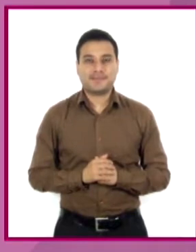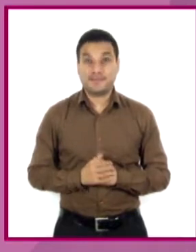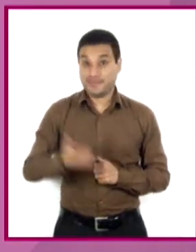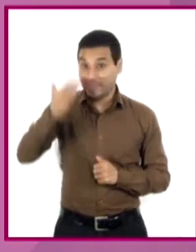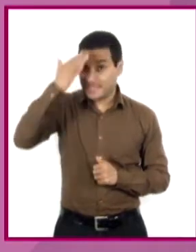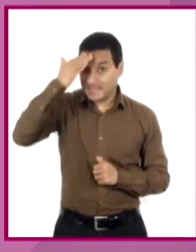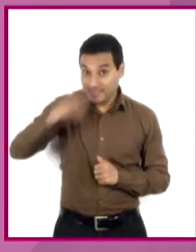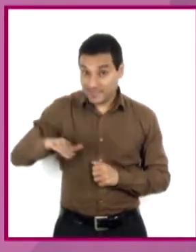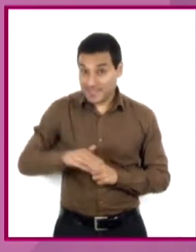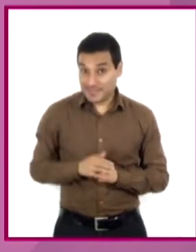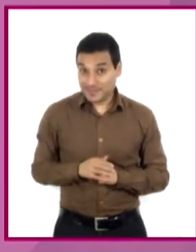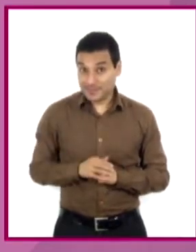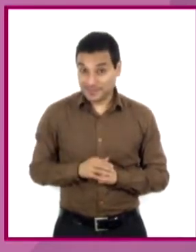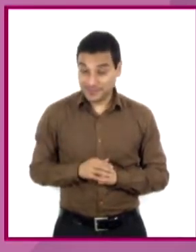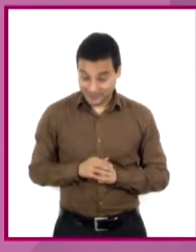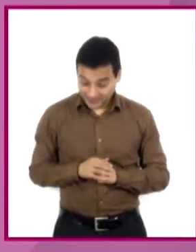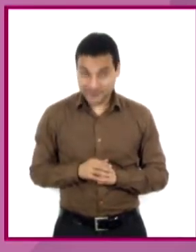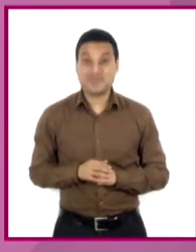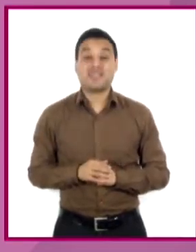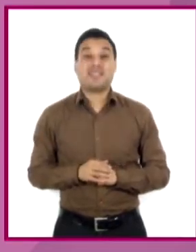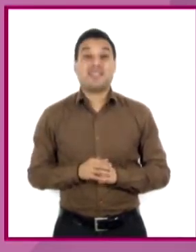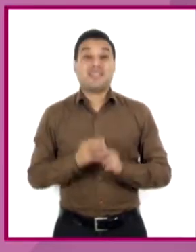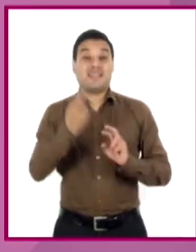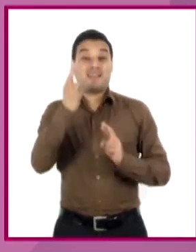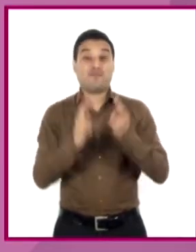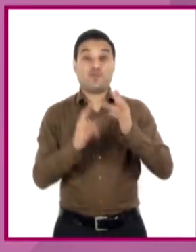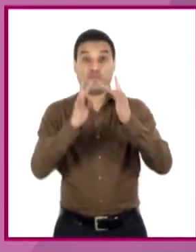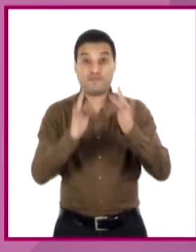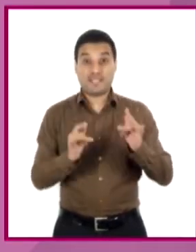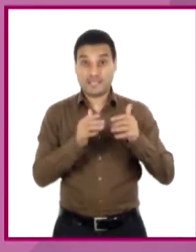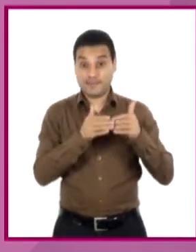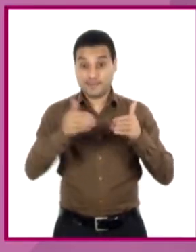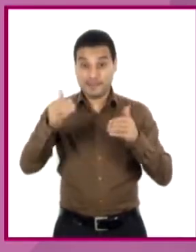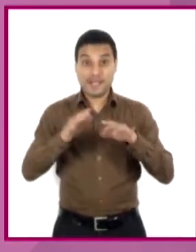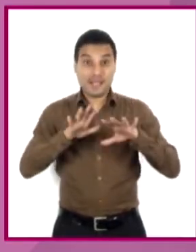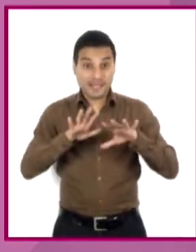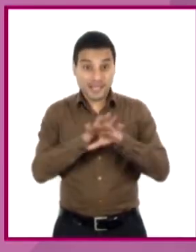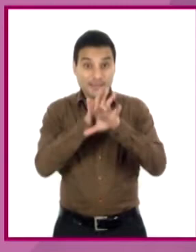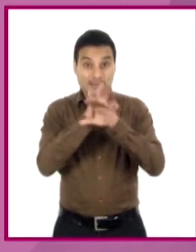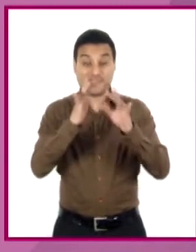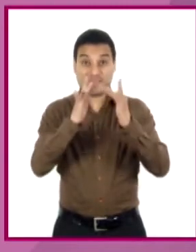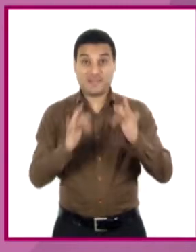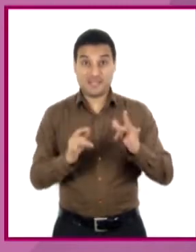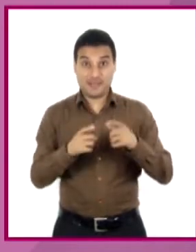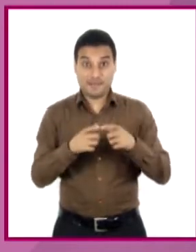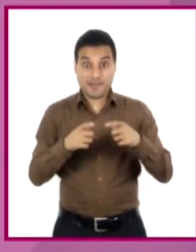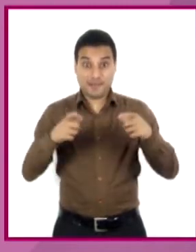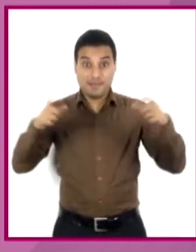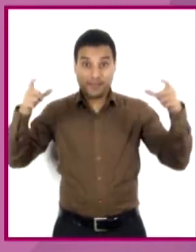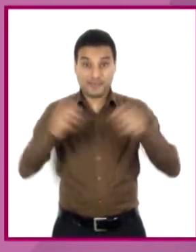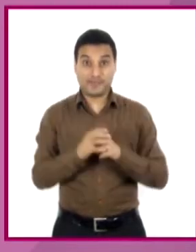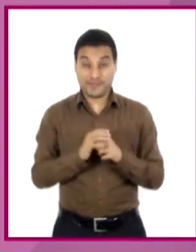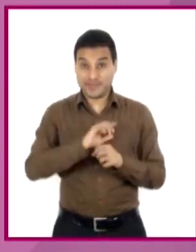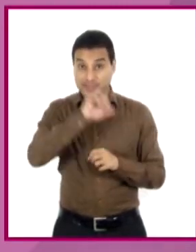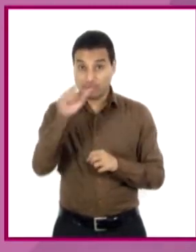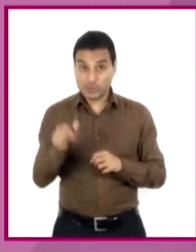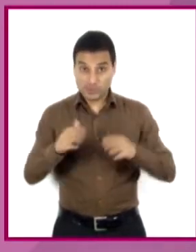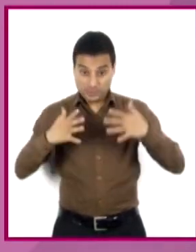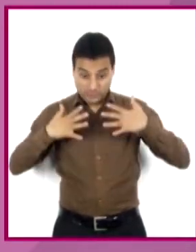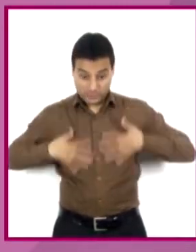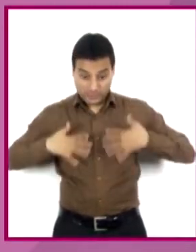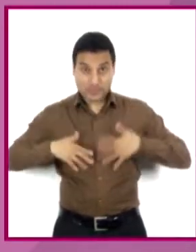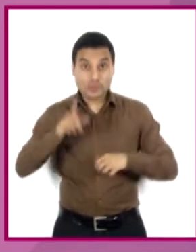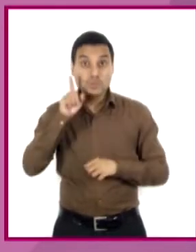¿Sabías que los cambios producidos por la Revolución Francesa y la expansión del imperio también se reflejaron en la forma de vestir de las